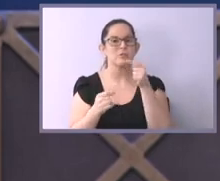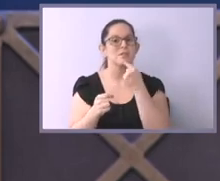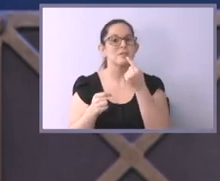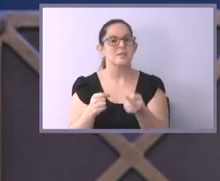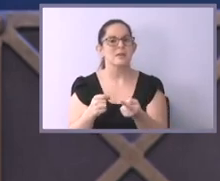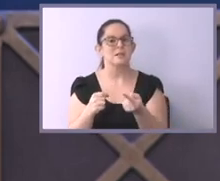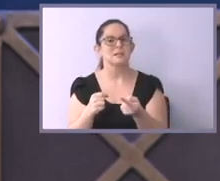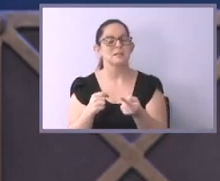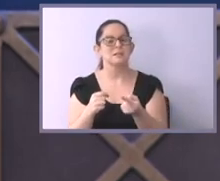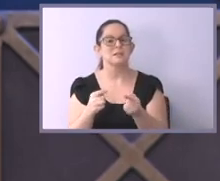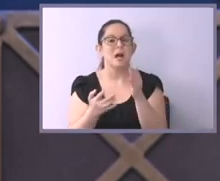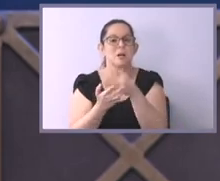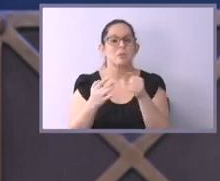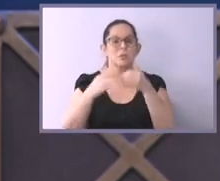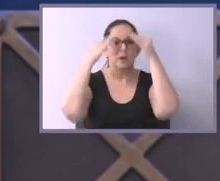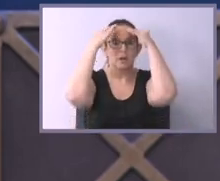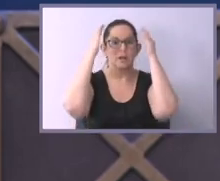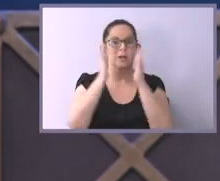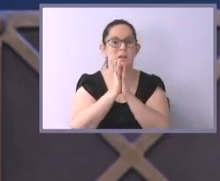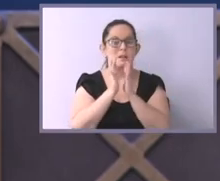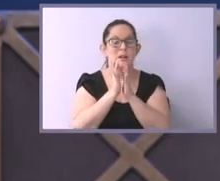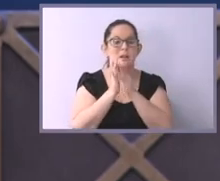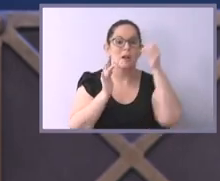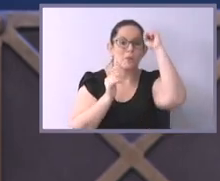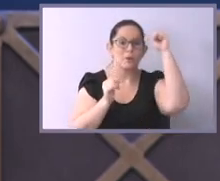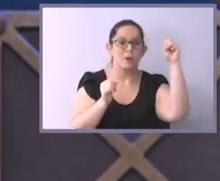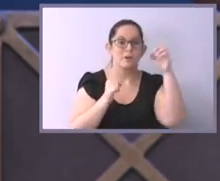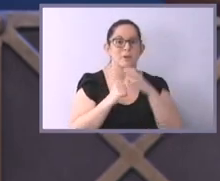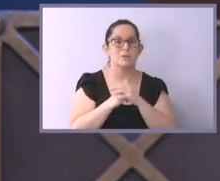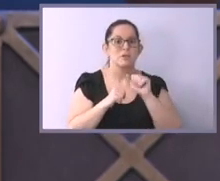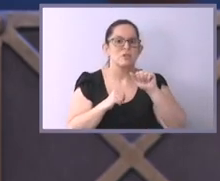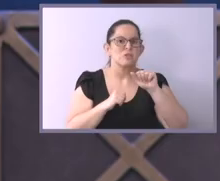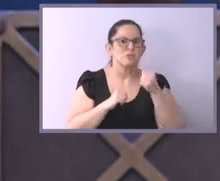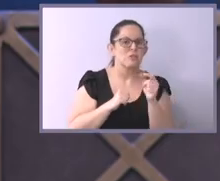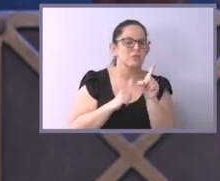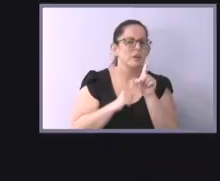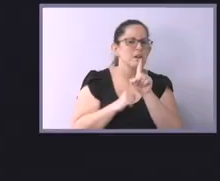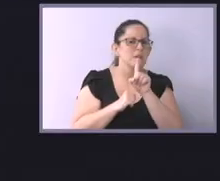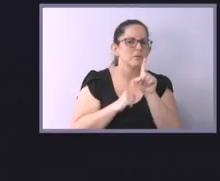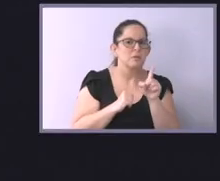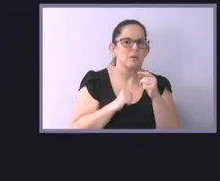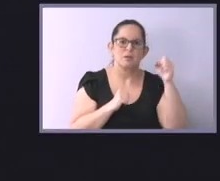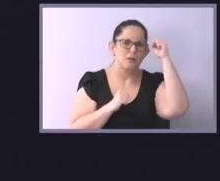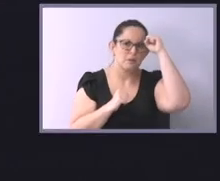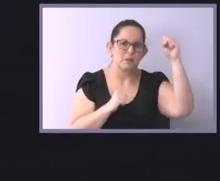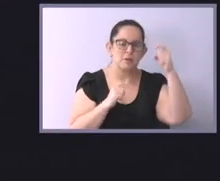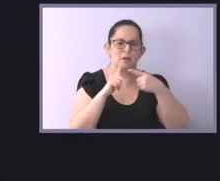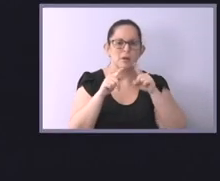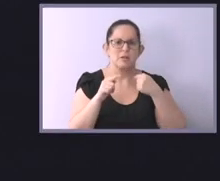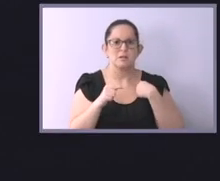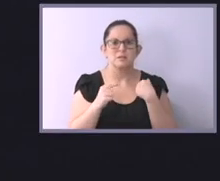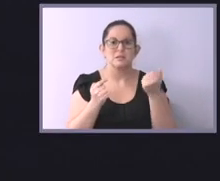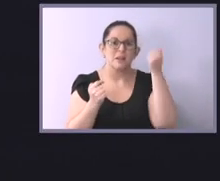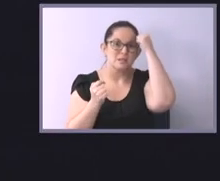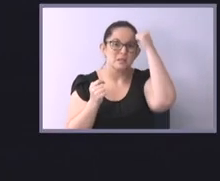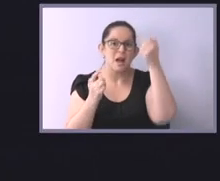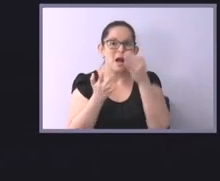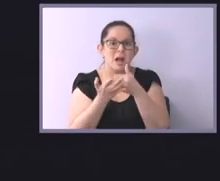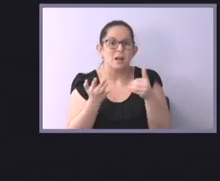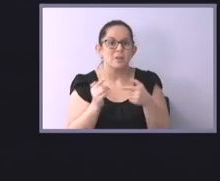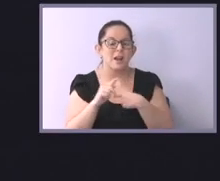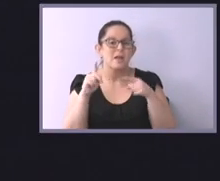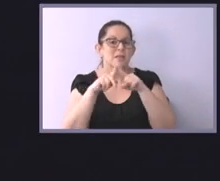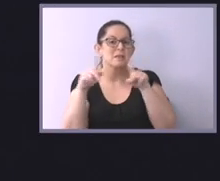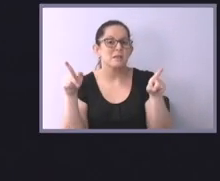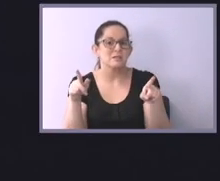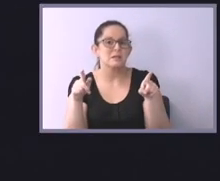que habían unas de ellas que eran prudentes y otras de ellas que eran insensatas. Y la diferencia